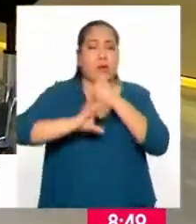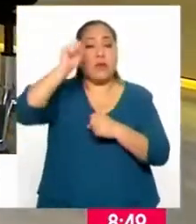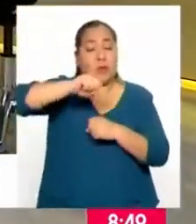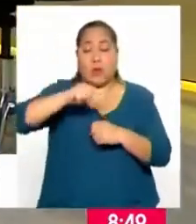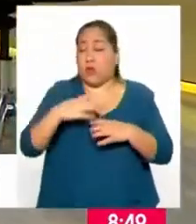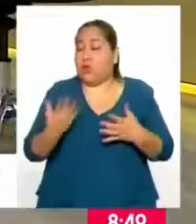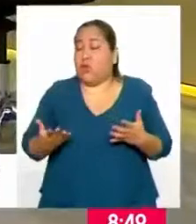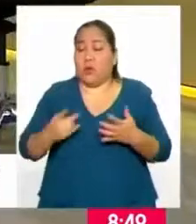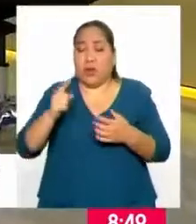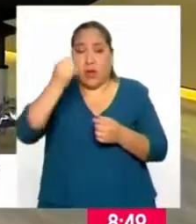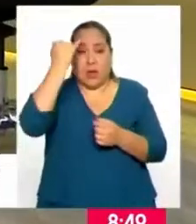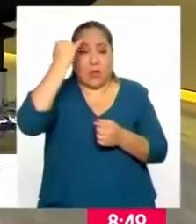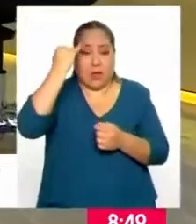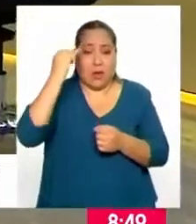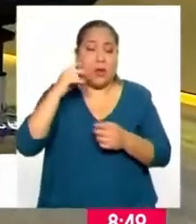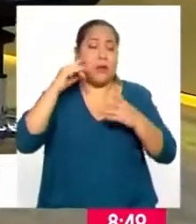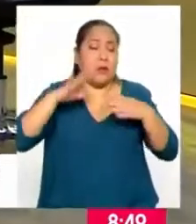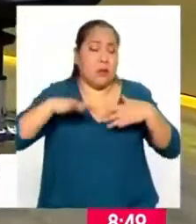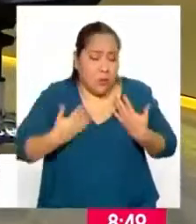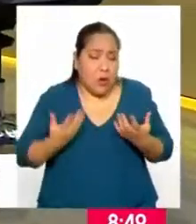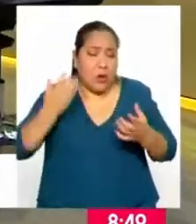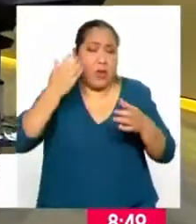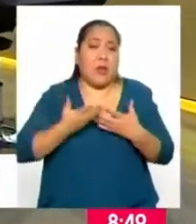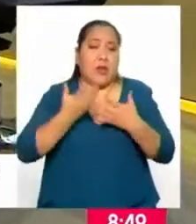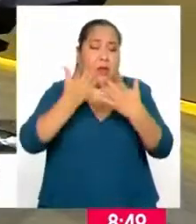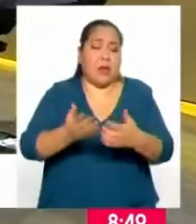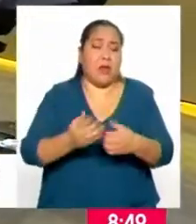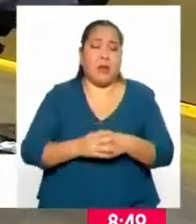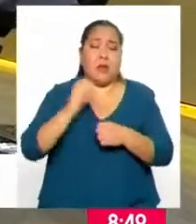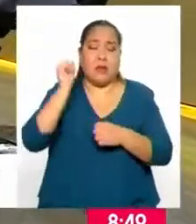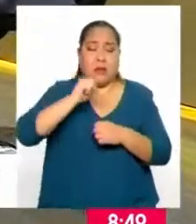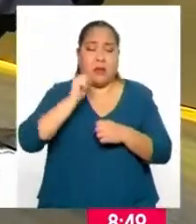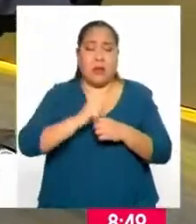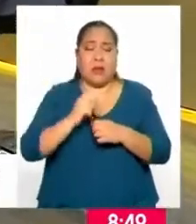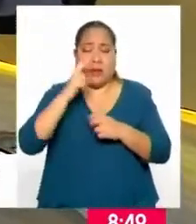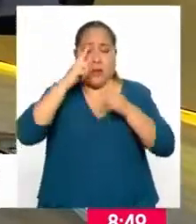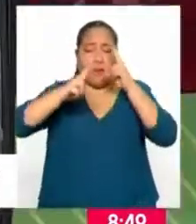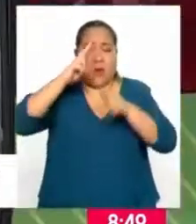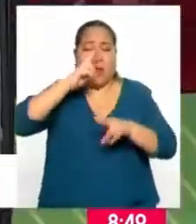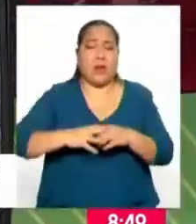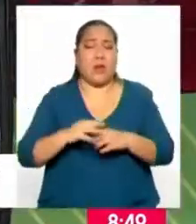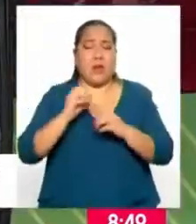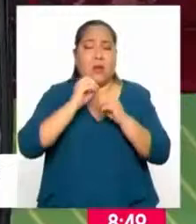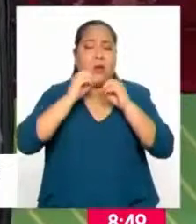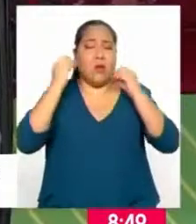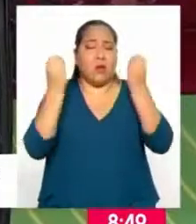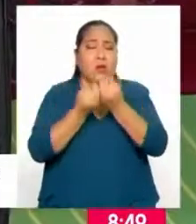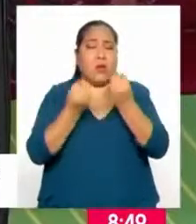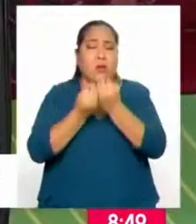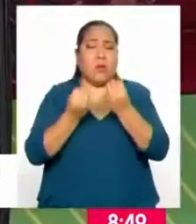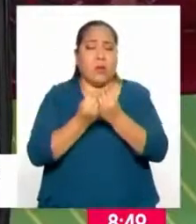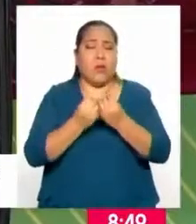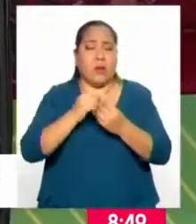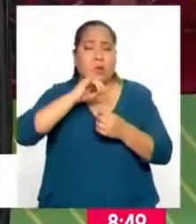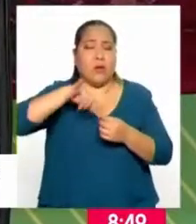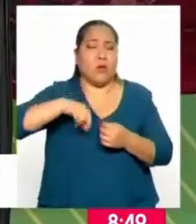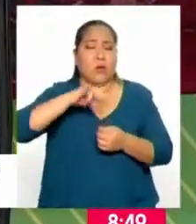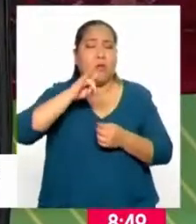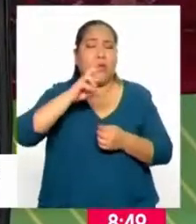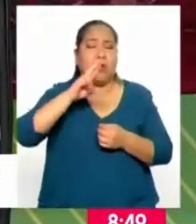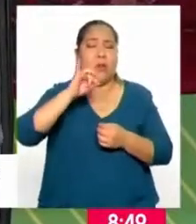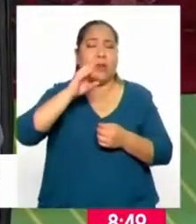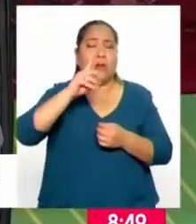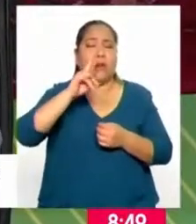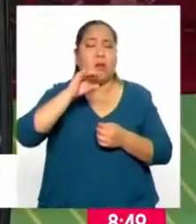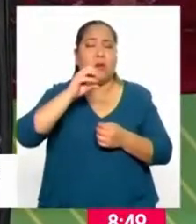un escenario perfectamente posible que contempla el ordenamiento jurídico. Todavía no se ha decidido que se